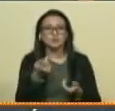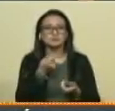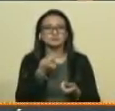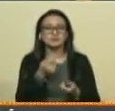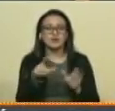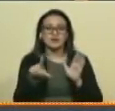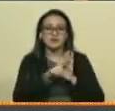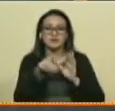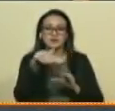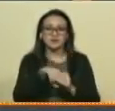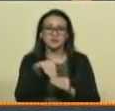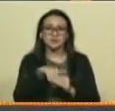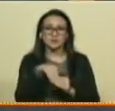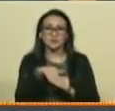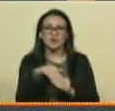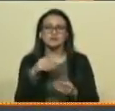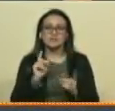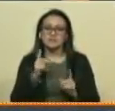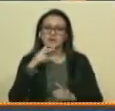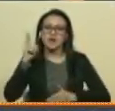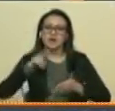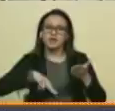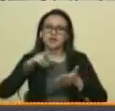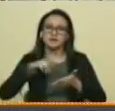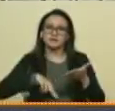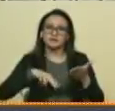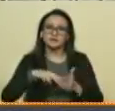electoral, lo lea, lo conozca.